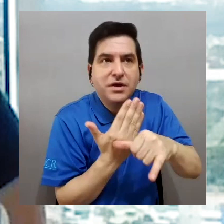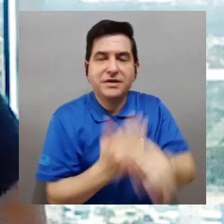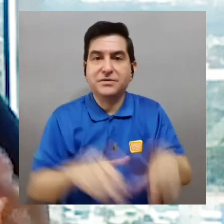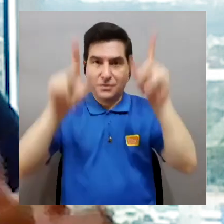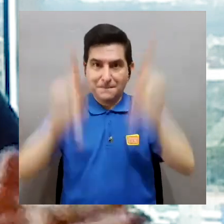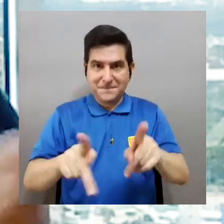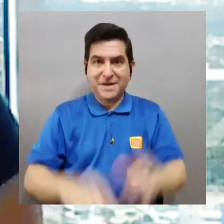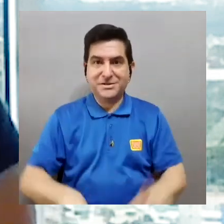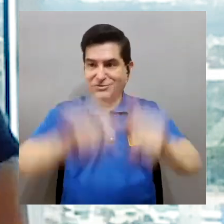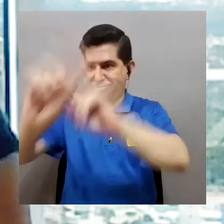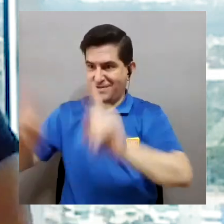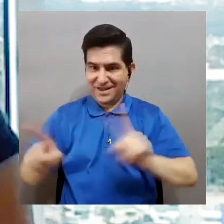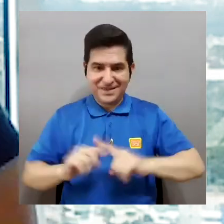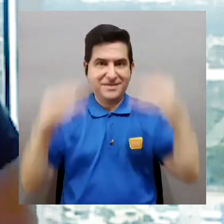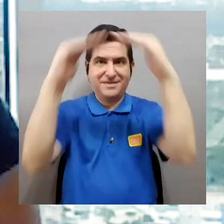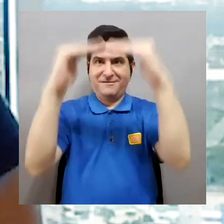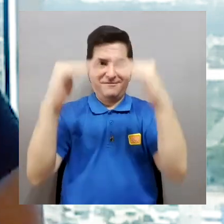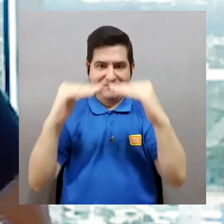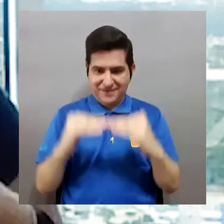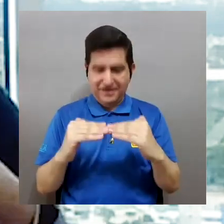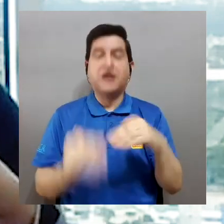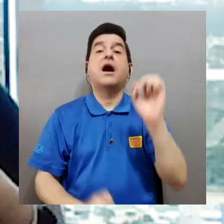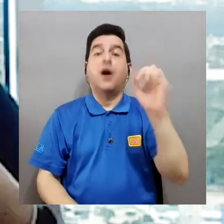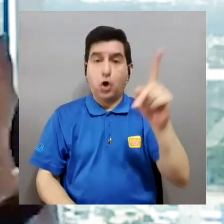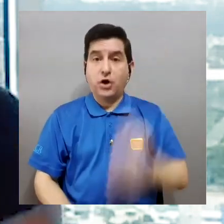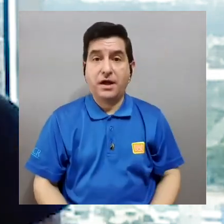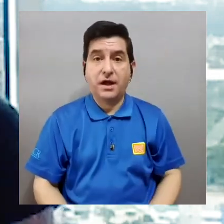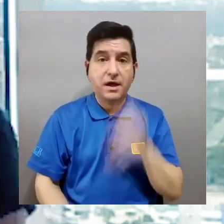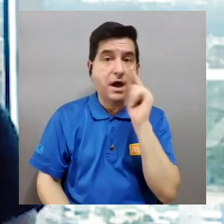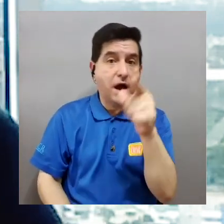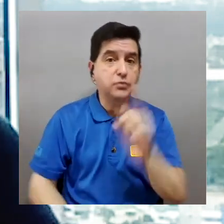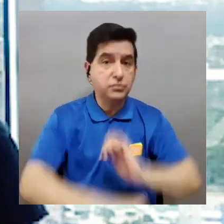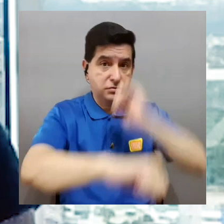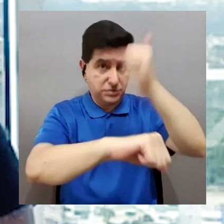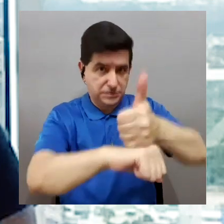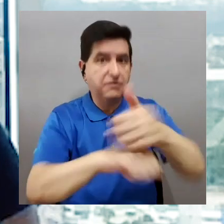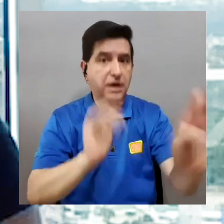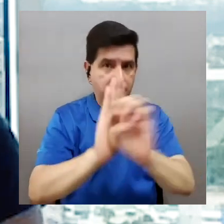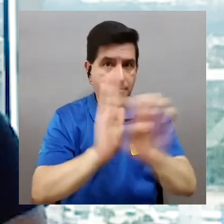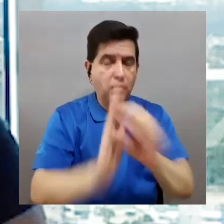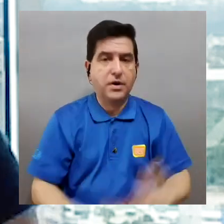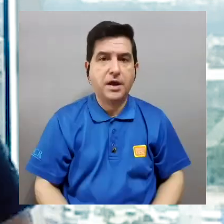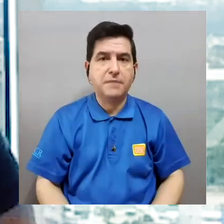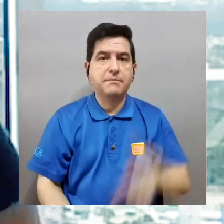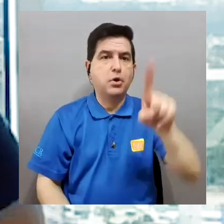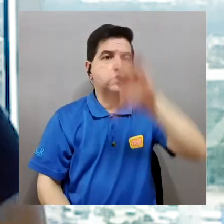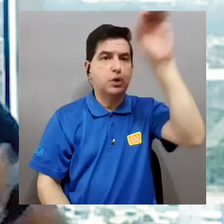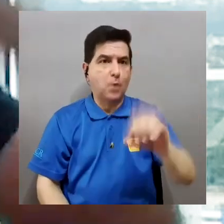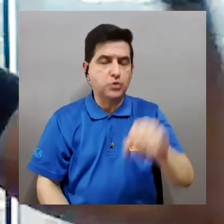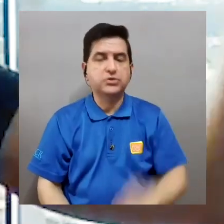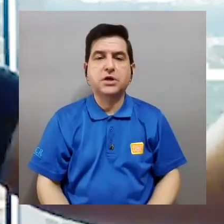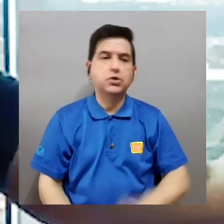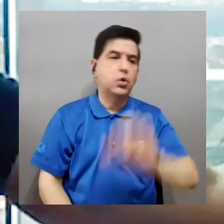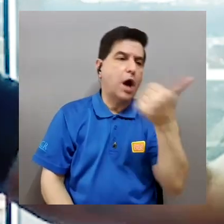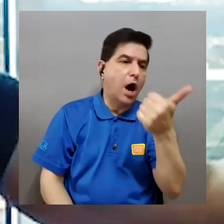para personas de diferentes rangos, donde, te vamos a becar, por ejemplo, a un 100% o a